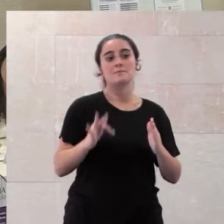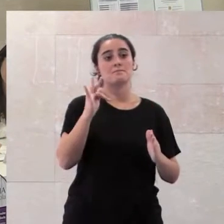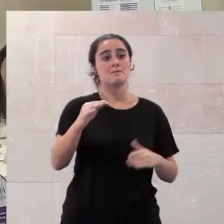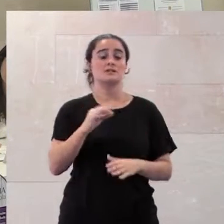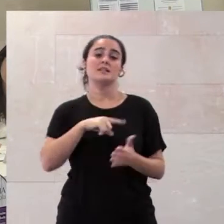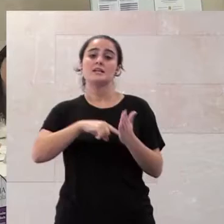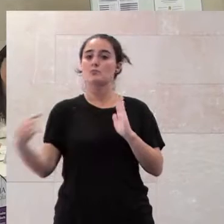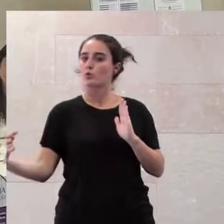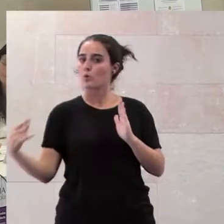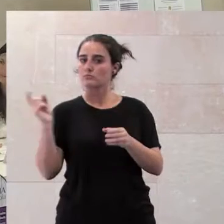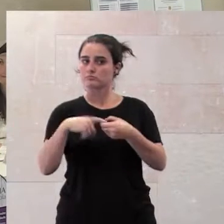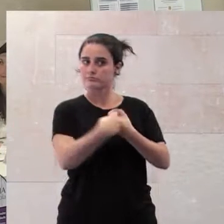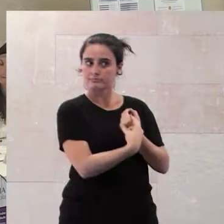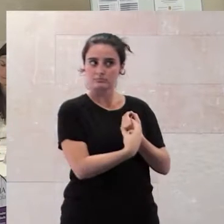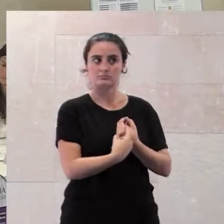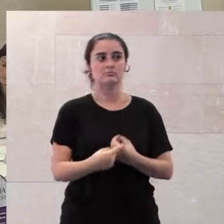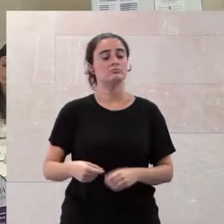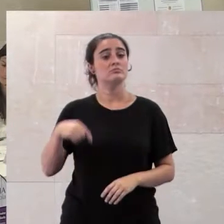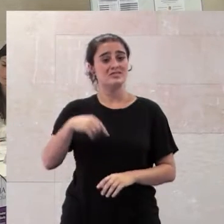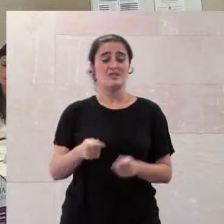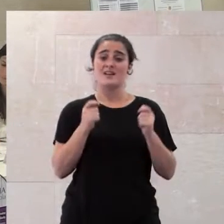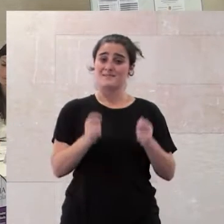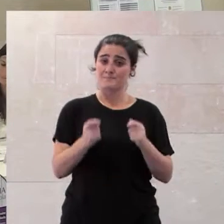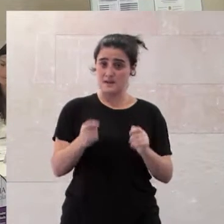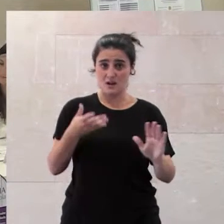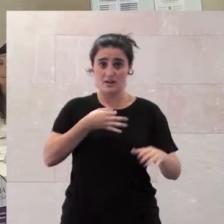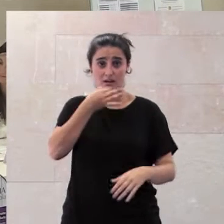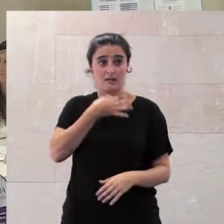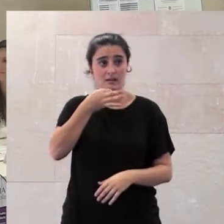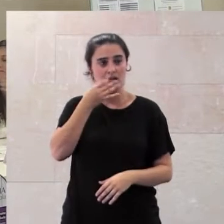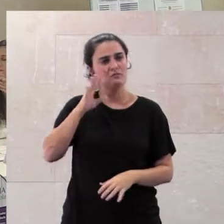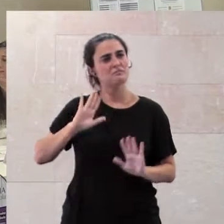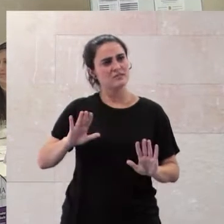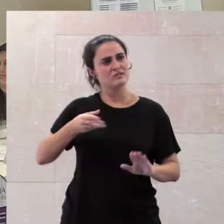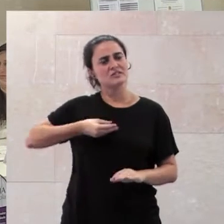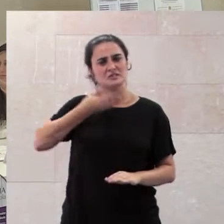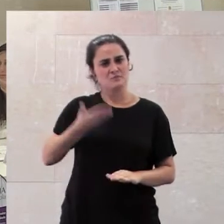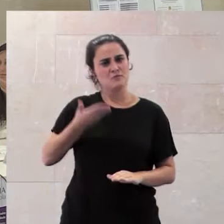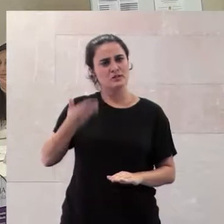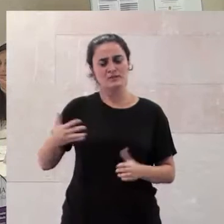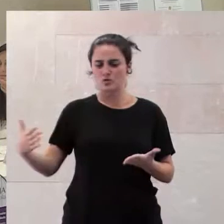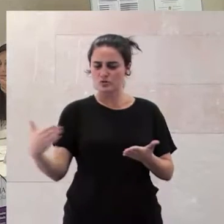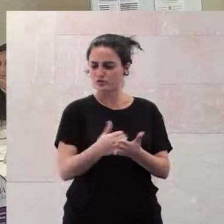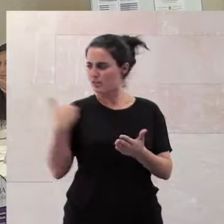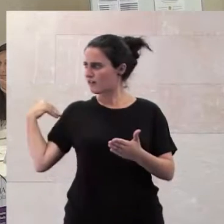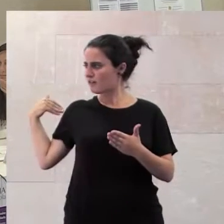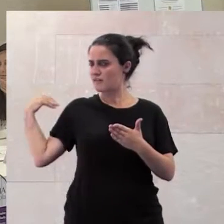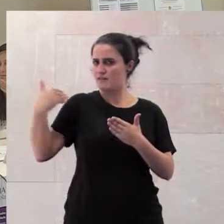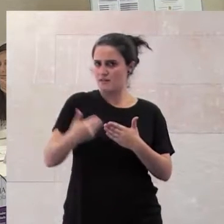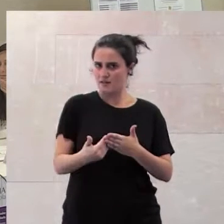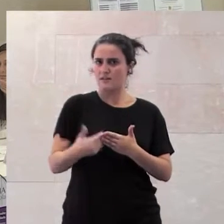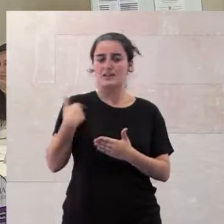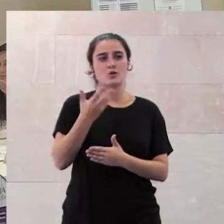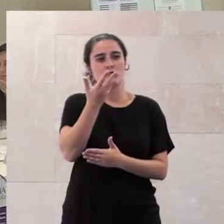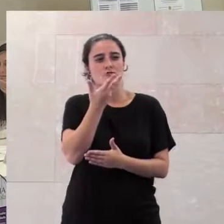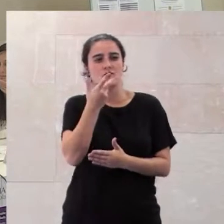lo cual, bueno, pues tengo un poco esa visión, aunque hoy vengo a hablar más de Basauri, sí me parece también importante pasar por todos estos espacios, ¿no? Como decía Merche, y conocer